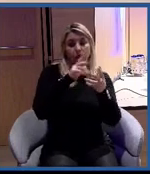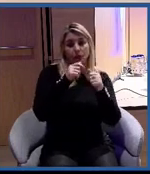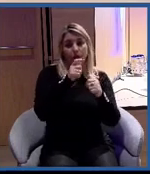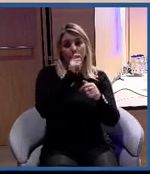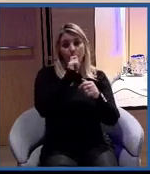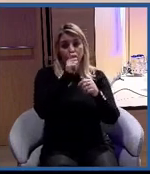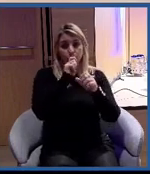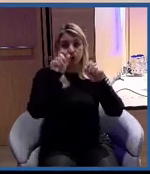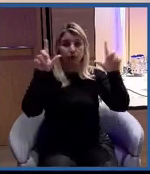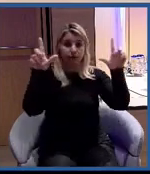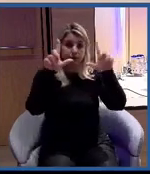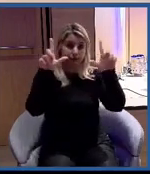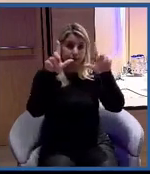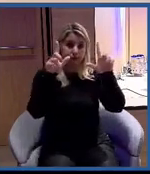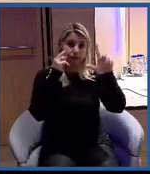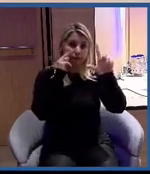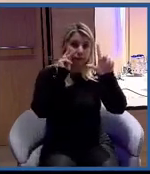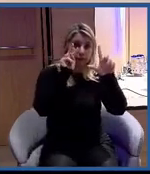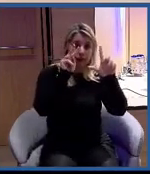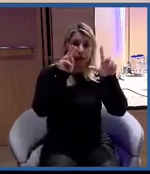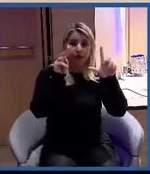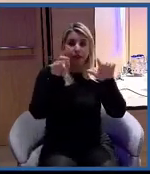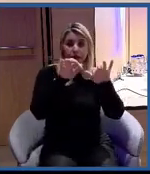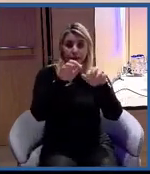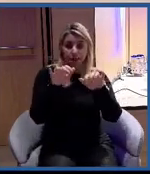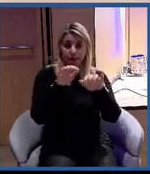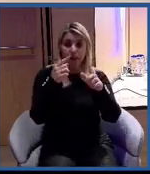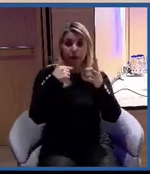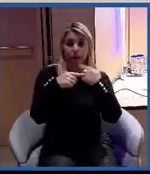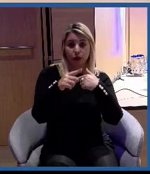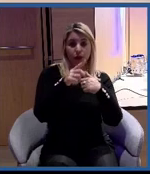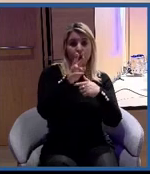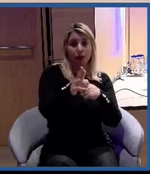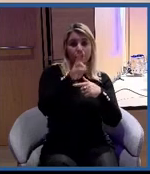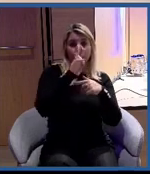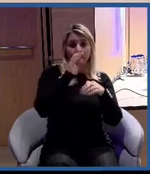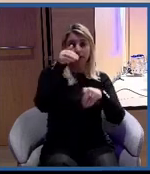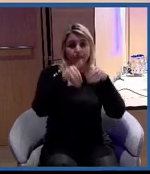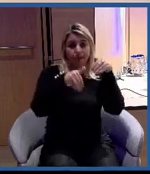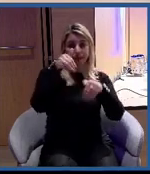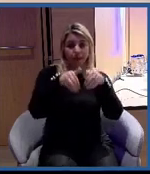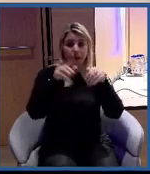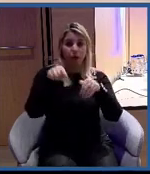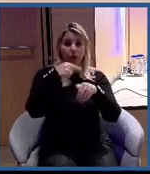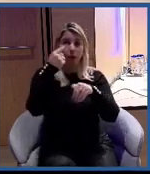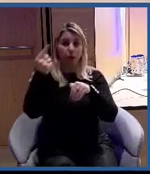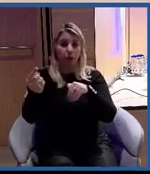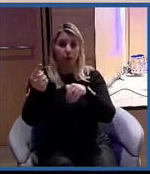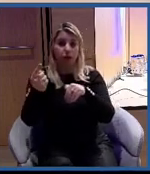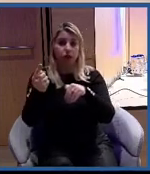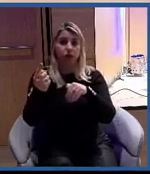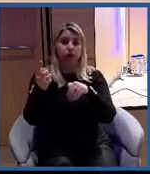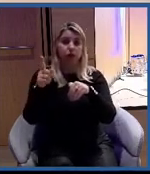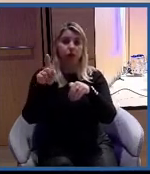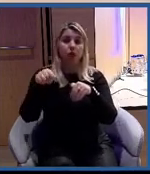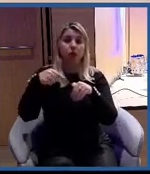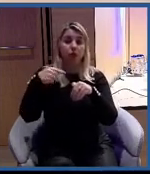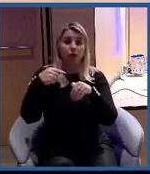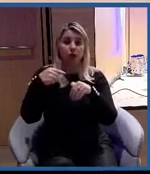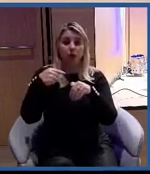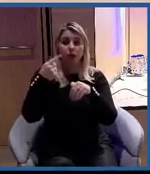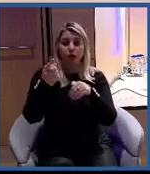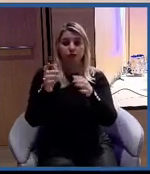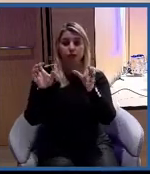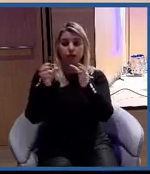siguen siendo los más citados unos son los resultados electorales y lo otro Cómo quedaron los partidos políticos con el